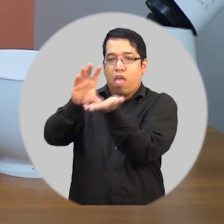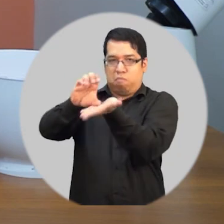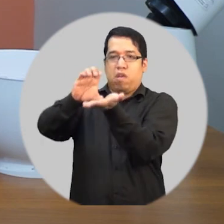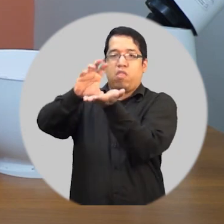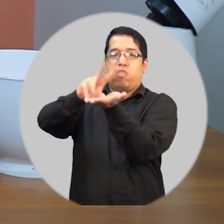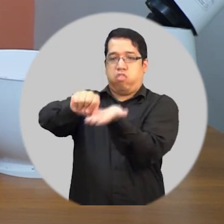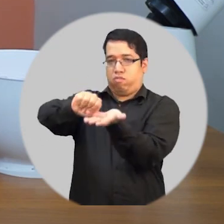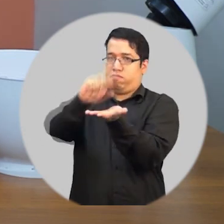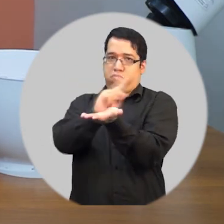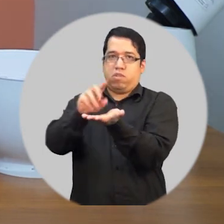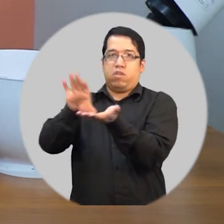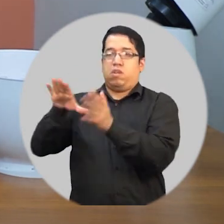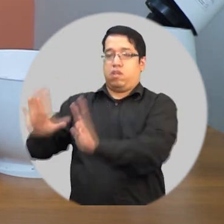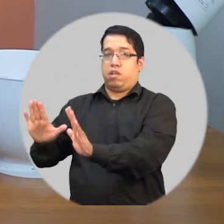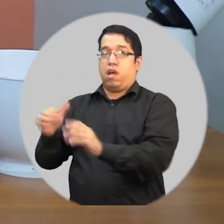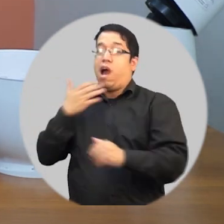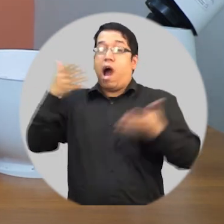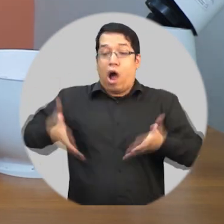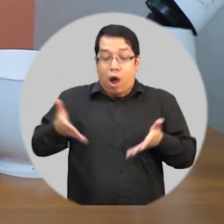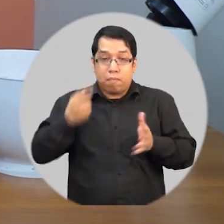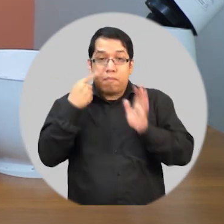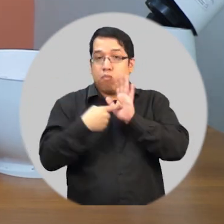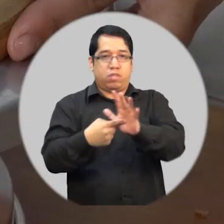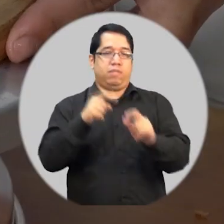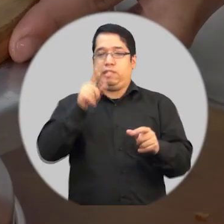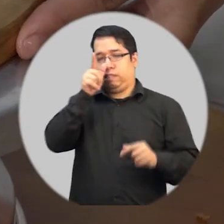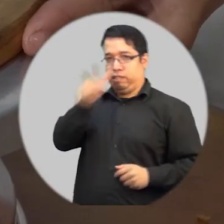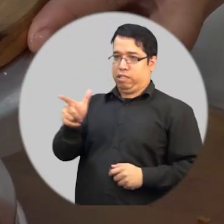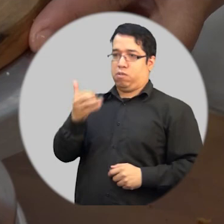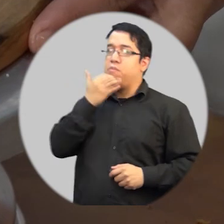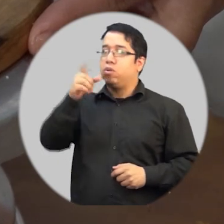sin enfriar ni nada.